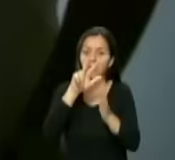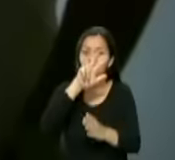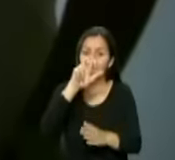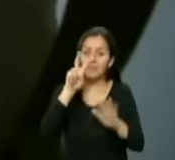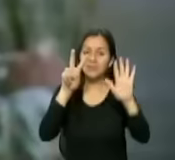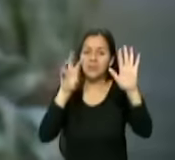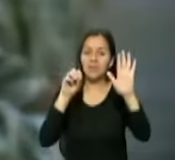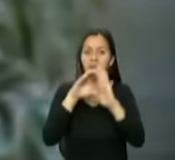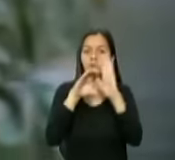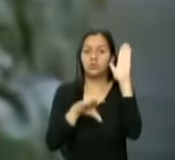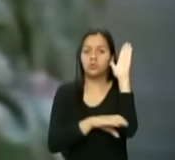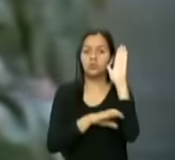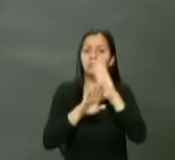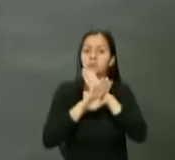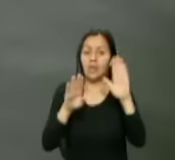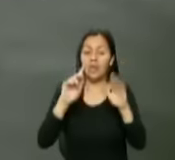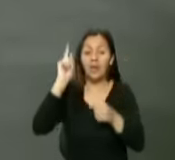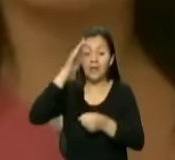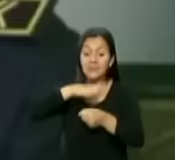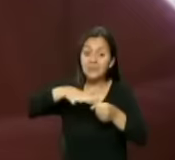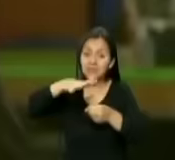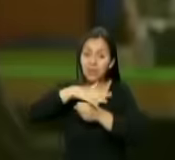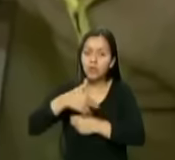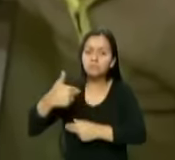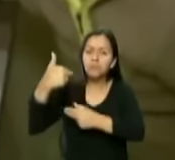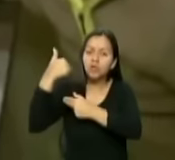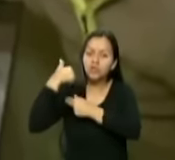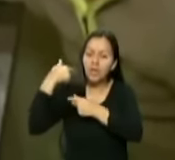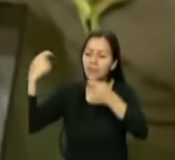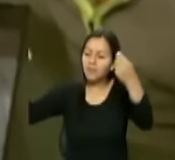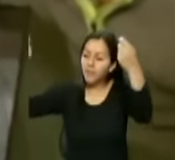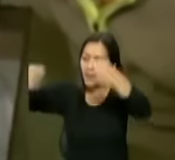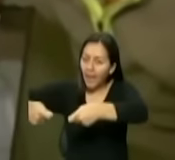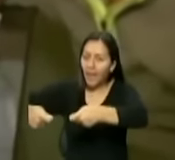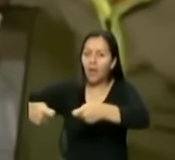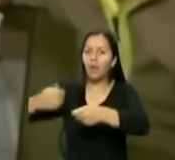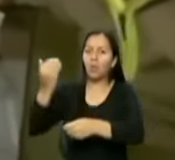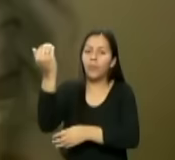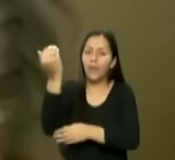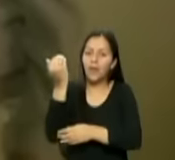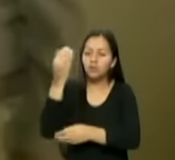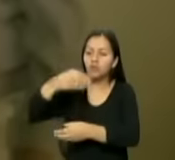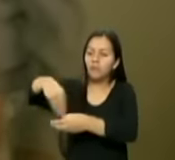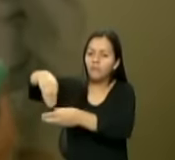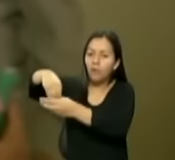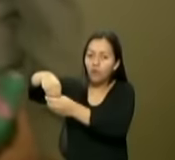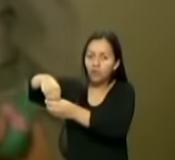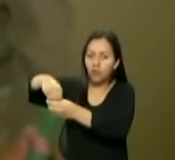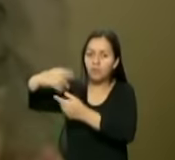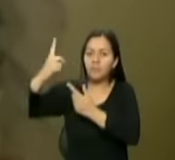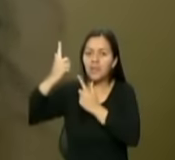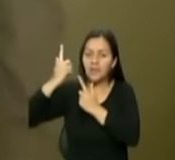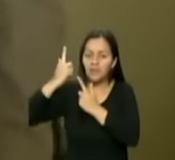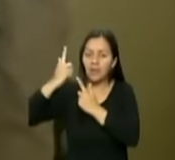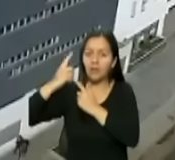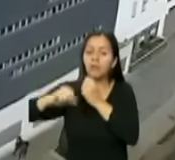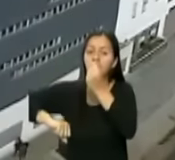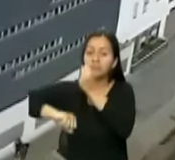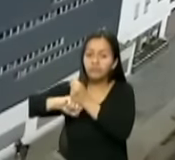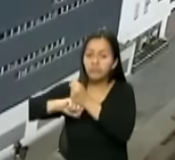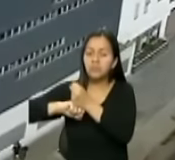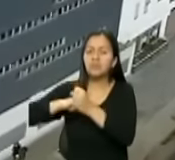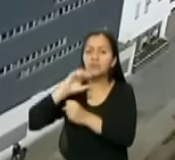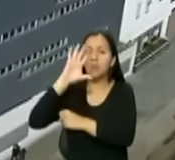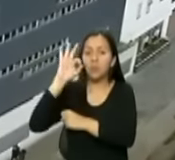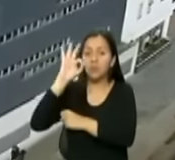de ley de fortalecimiento a los regímenes especiales de seguridad social de las Fuerzas Armadas y de la Policía Nacional, mismo que equipara beneficios